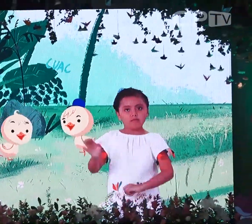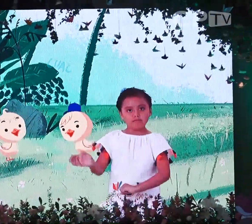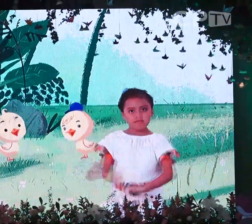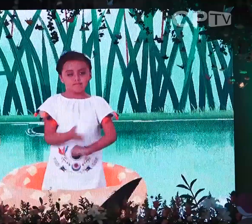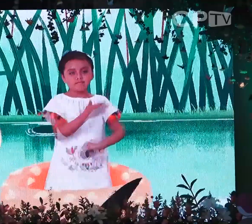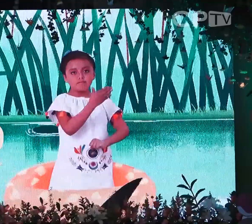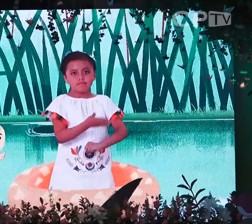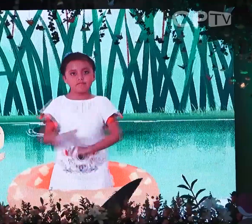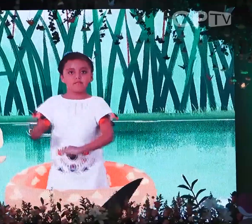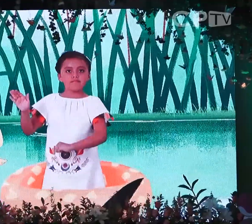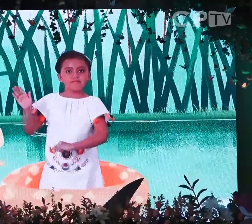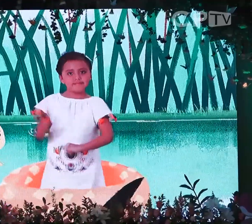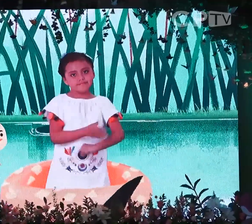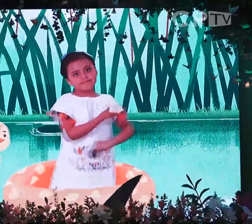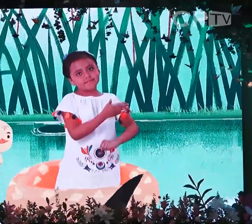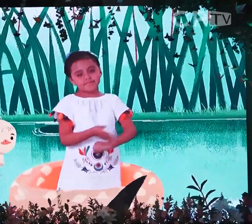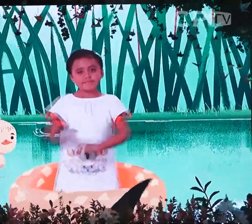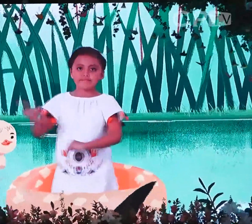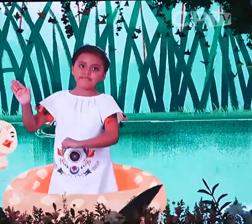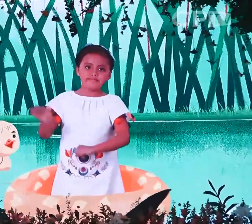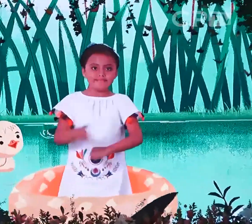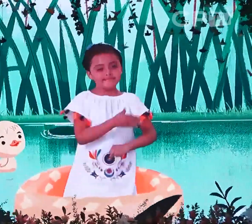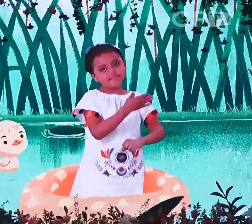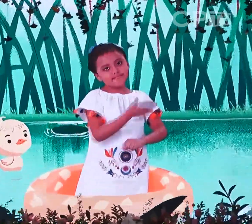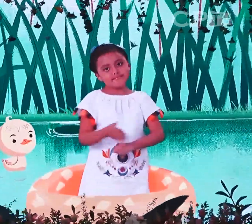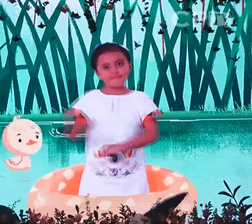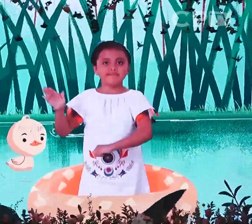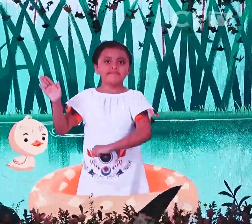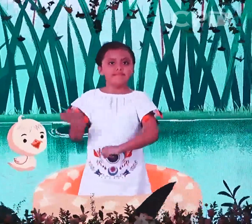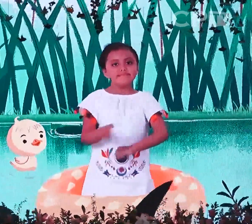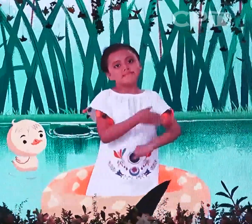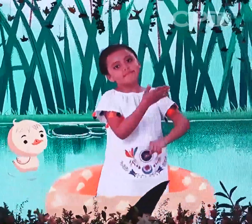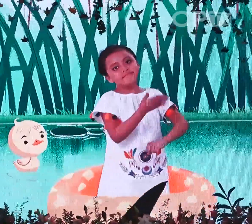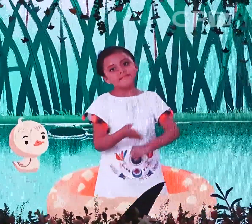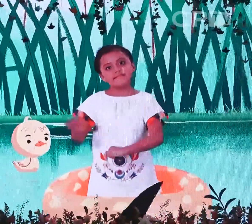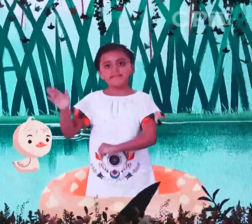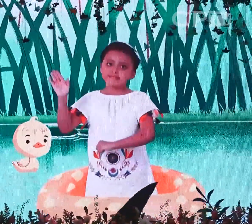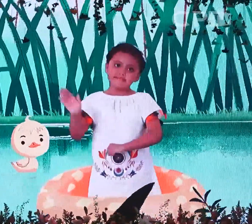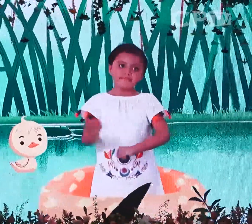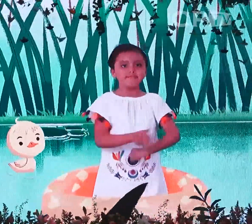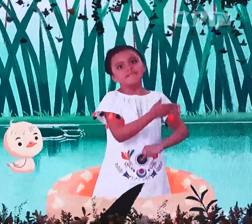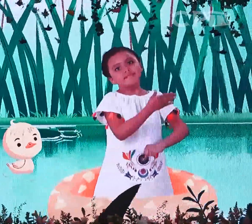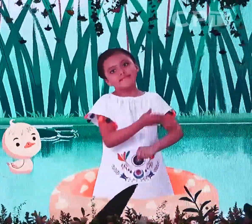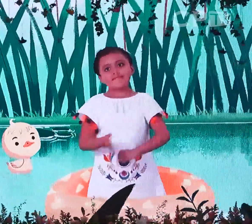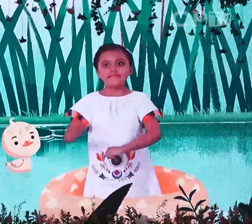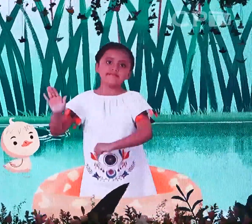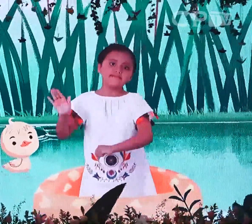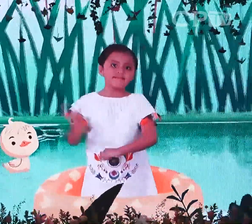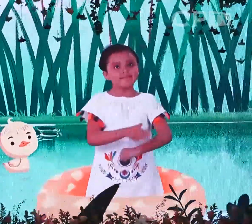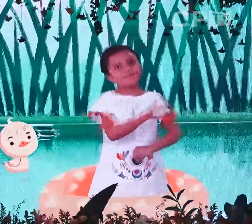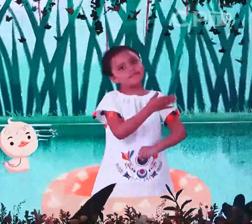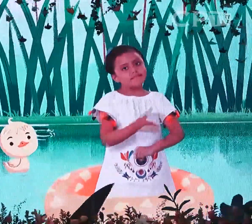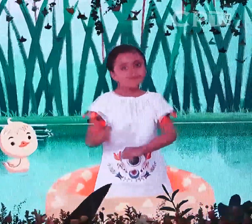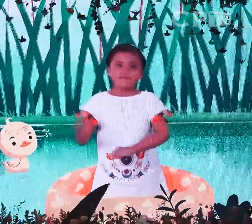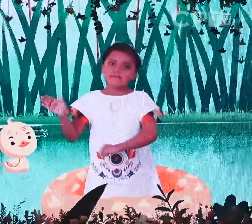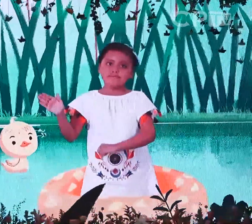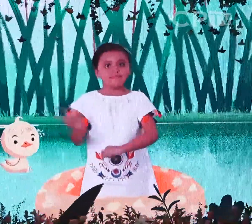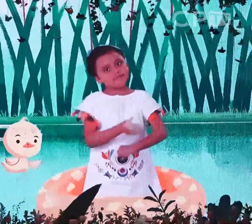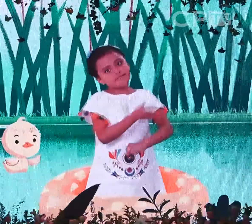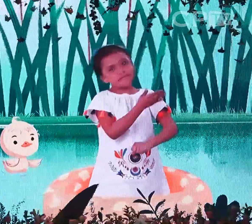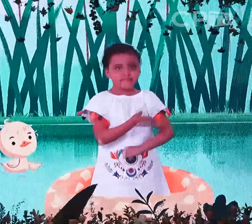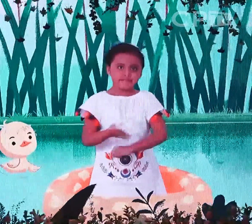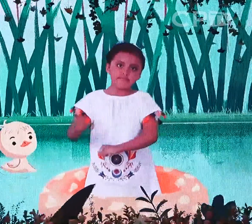todos nosotros. Me dijo: nosotros aquí les enseñamos a los niños a ser autónomos, y